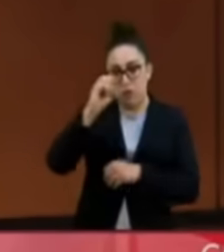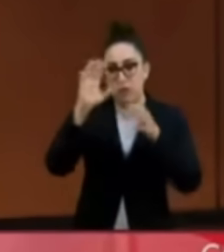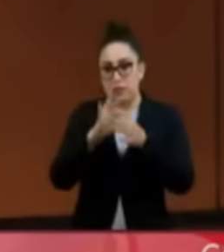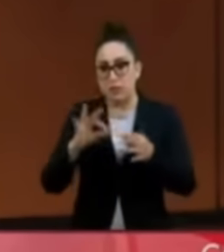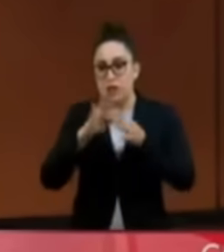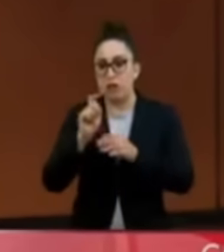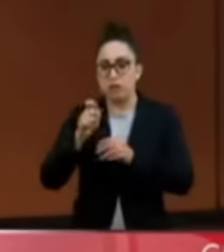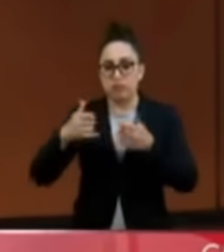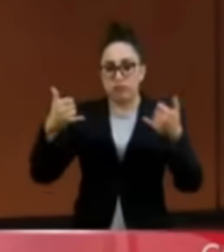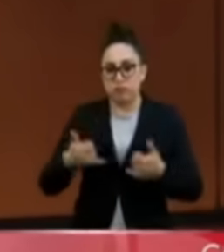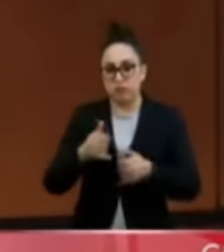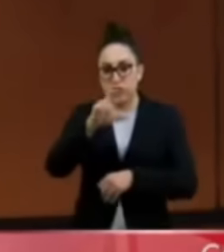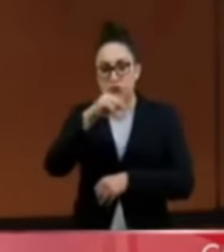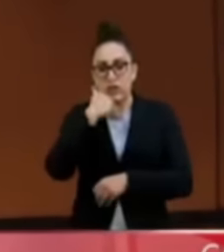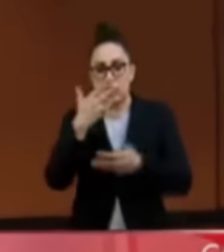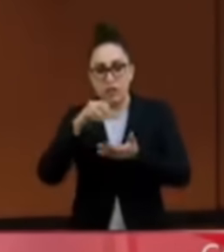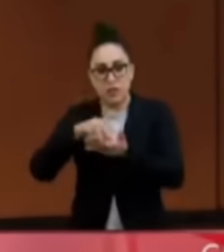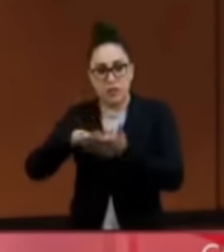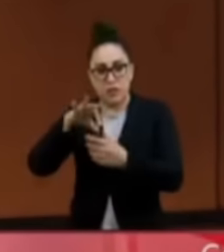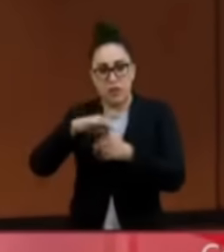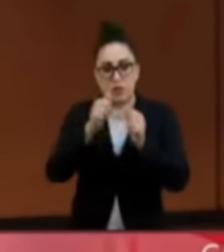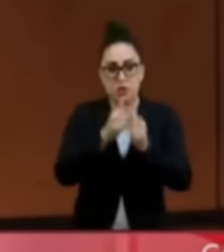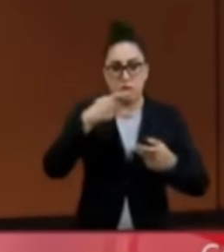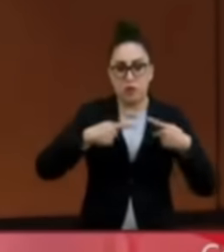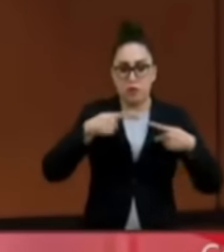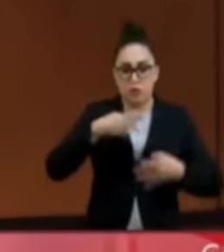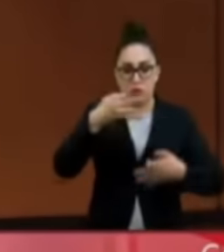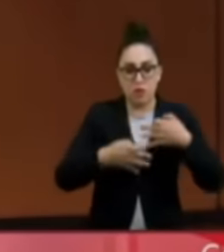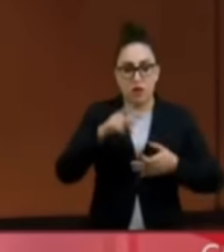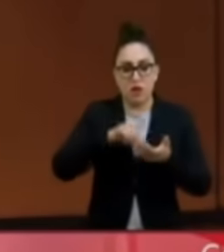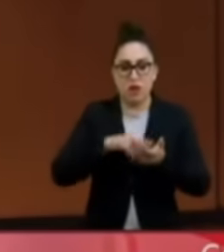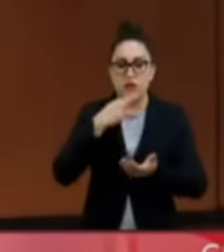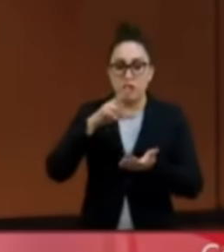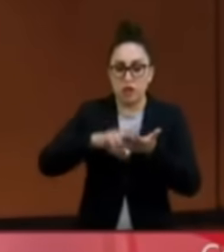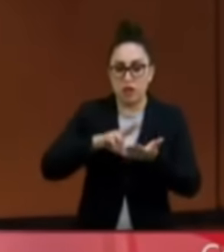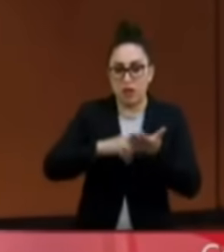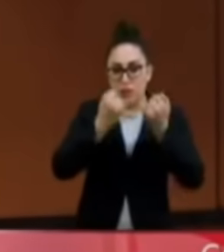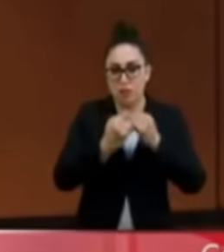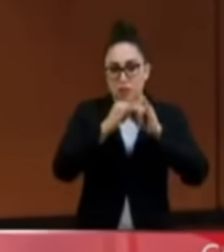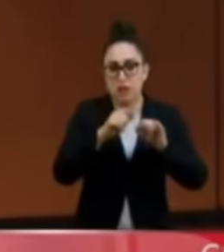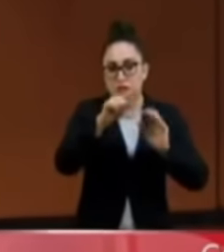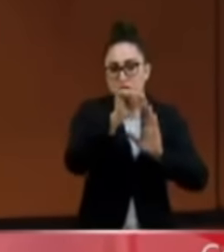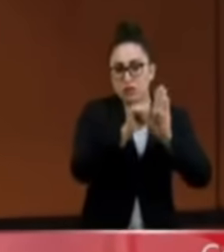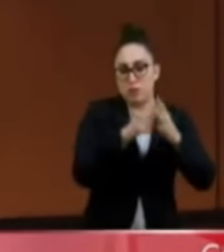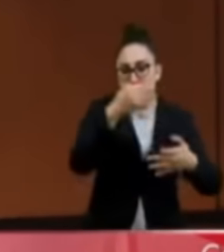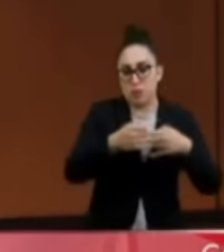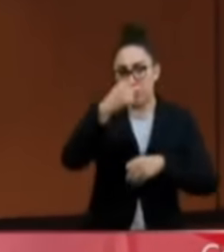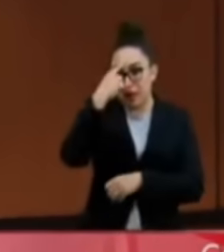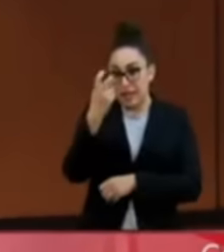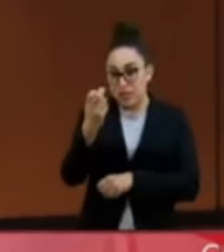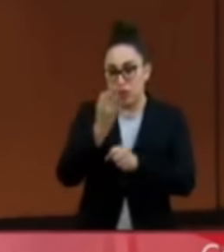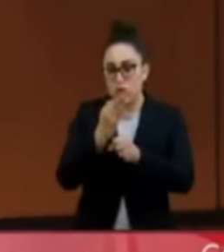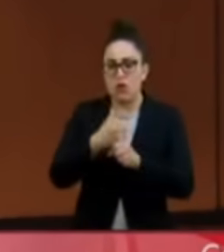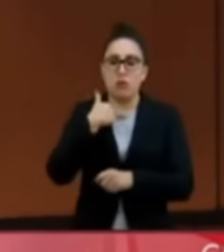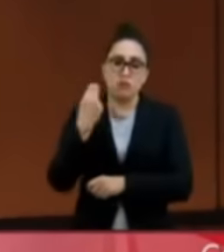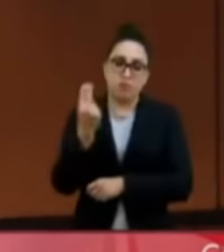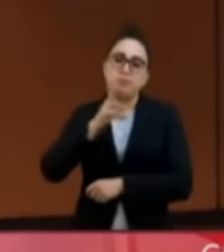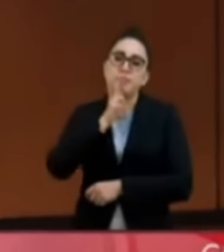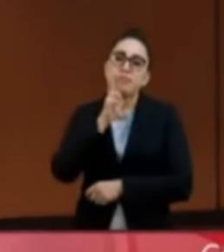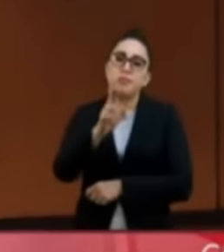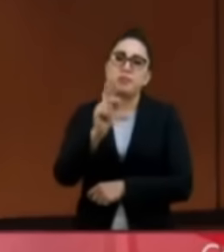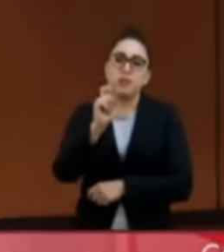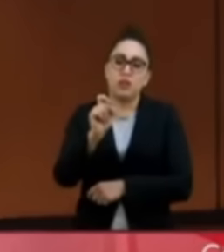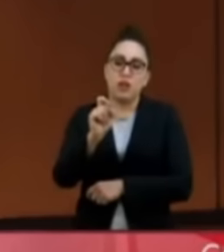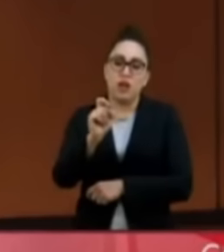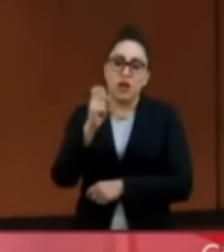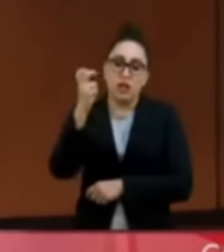elección democrática de los jueces es que con ello se afecta el valor de la independencia judicial. A ello habría que decir, y digo, que la evolución